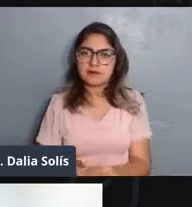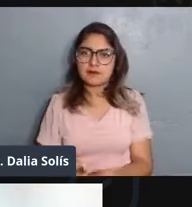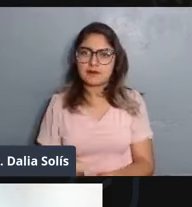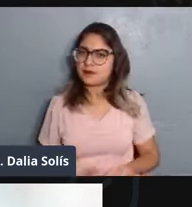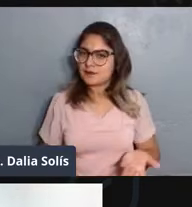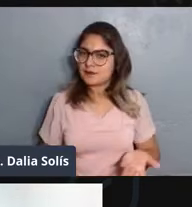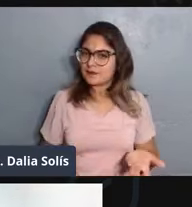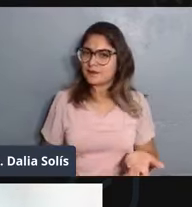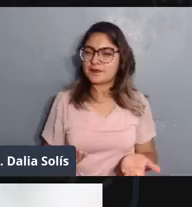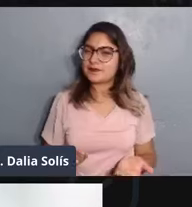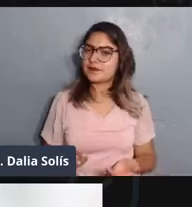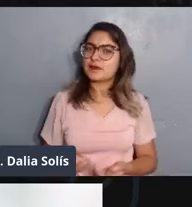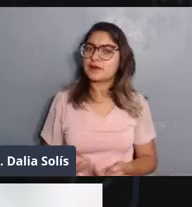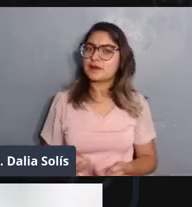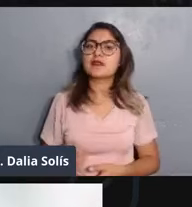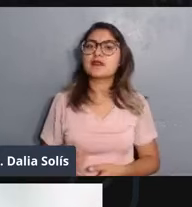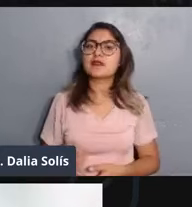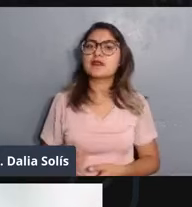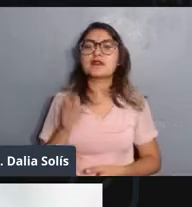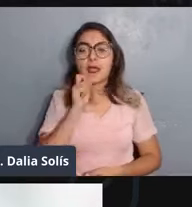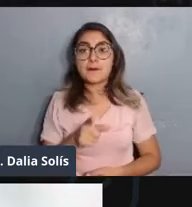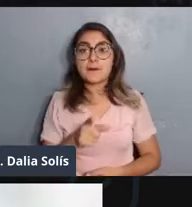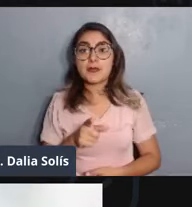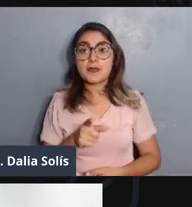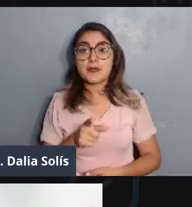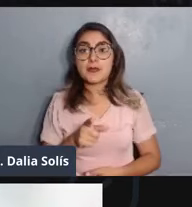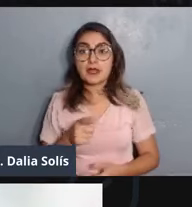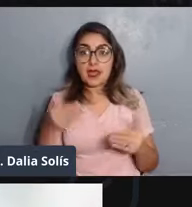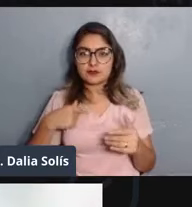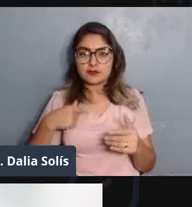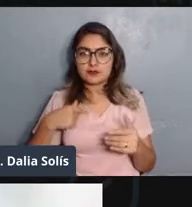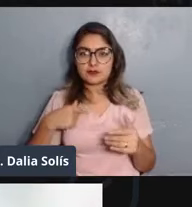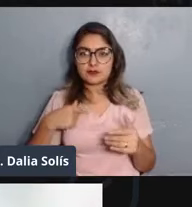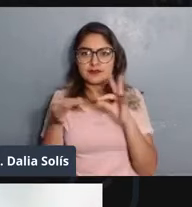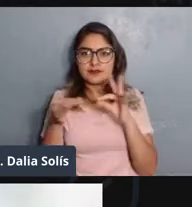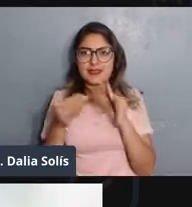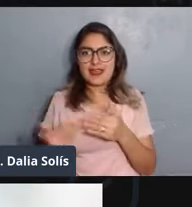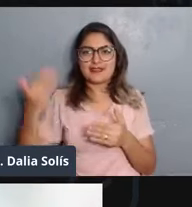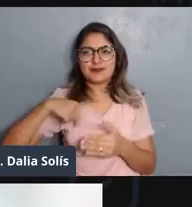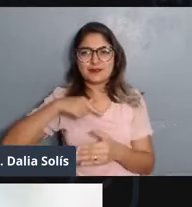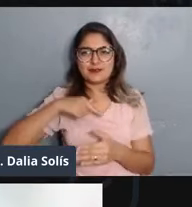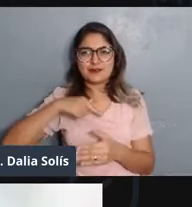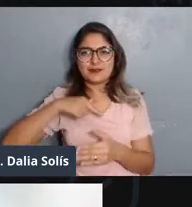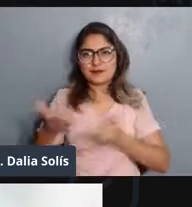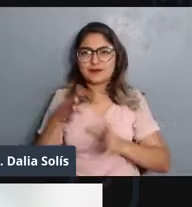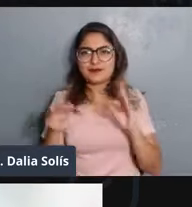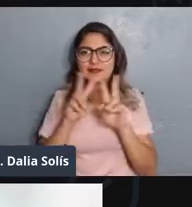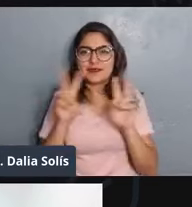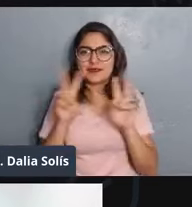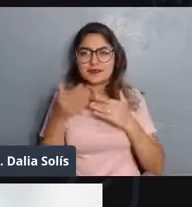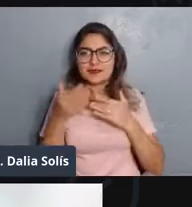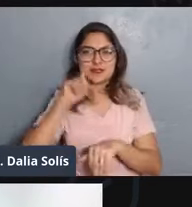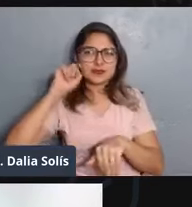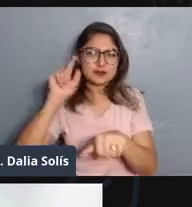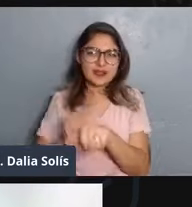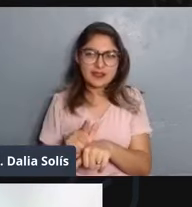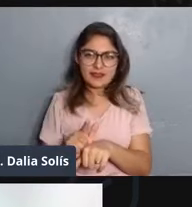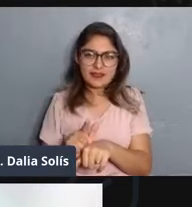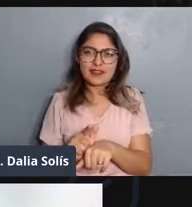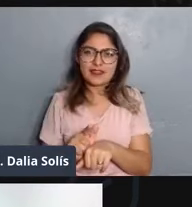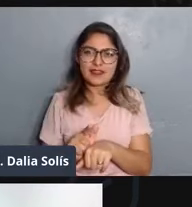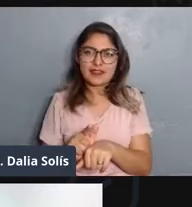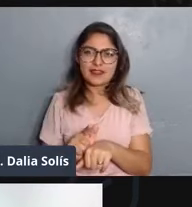recordar que en la vez pasada de la que hicimos también un programa de sexualidad infantil, yo me manejo con el tema, con el